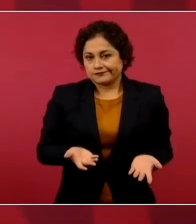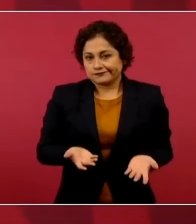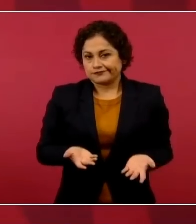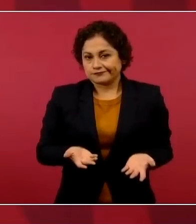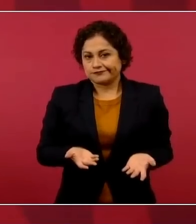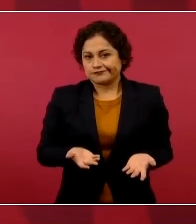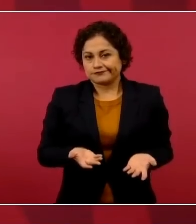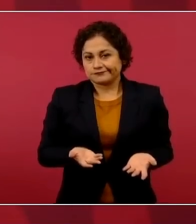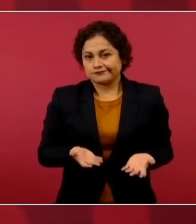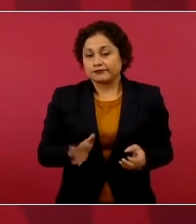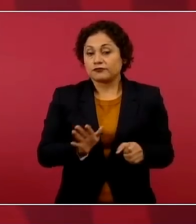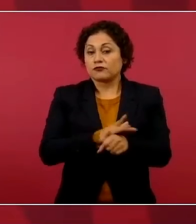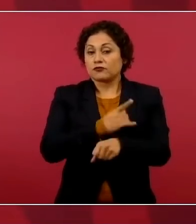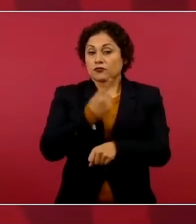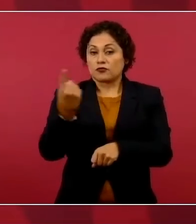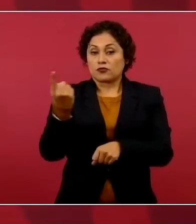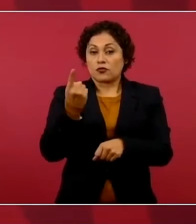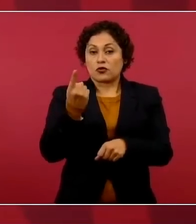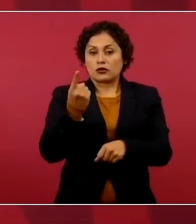porque la ley de leyes